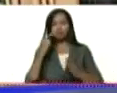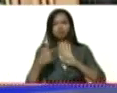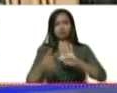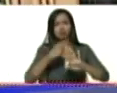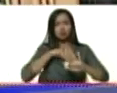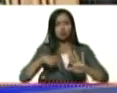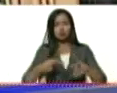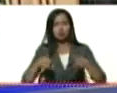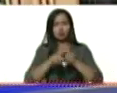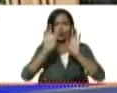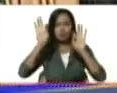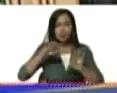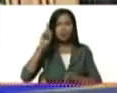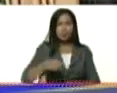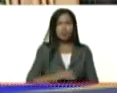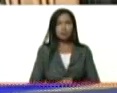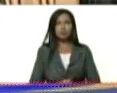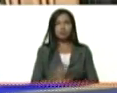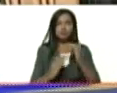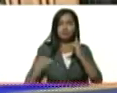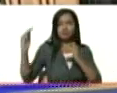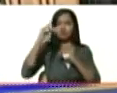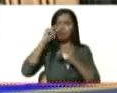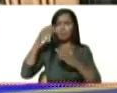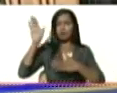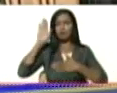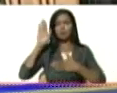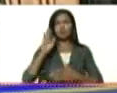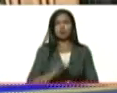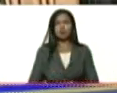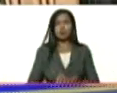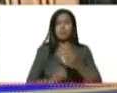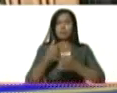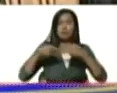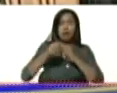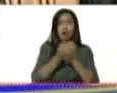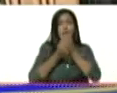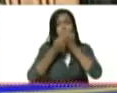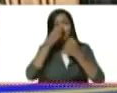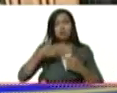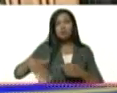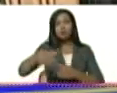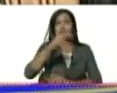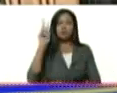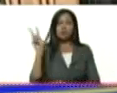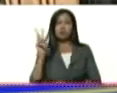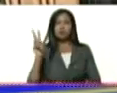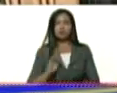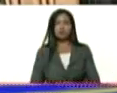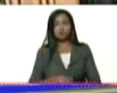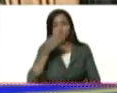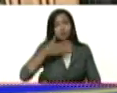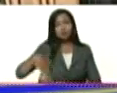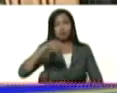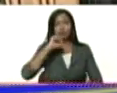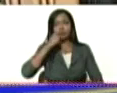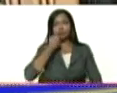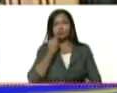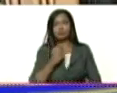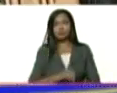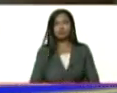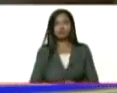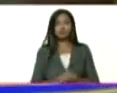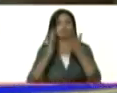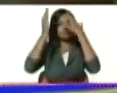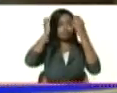manifestación del más grande compromiso y el más grande amor del pueblo de Venezuela por el pueblo de Rusia.